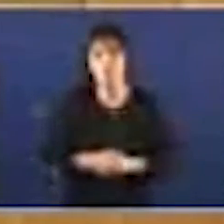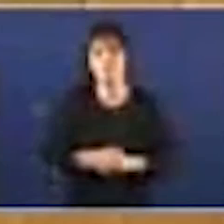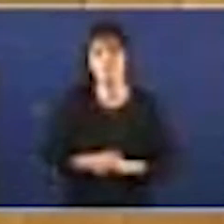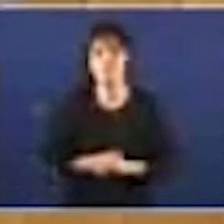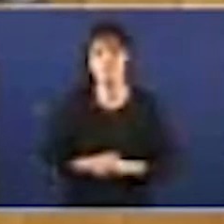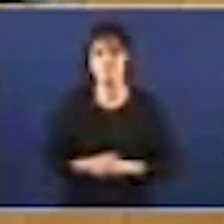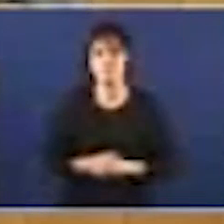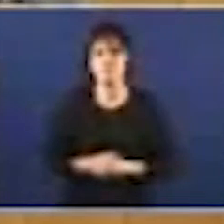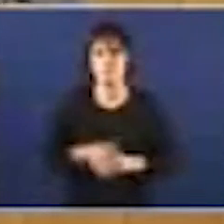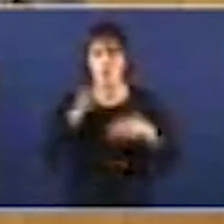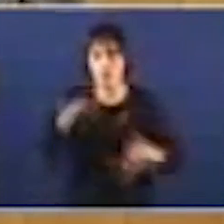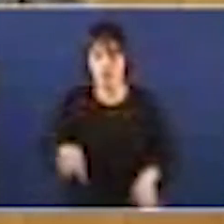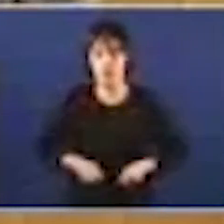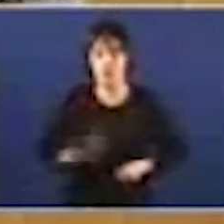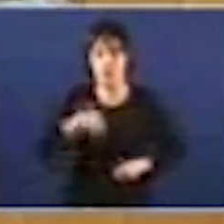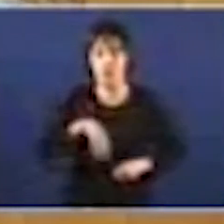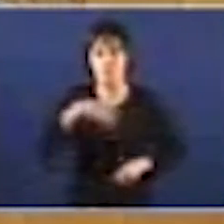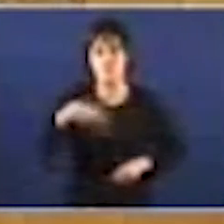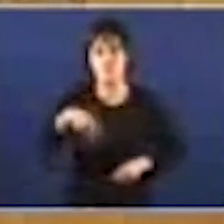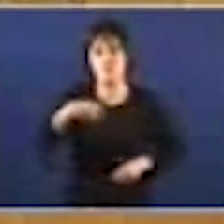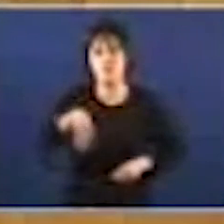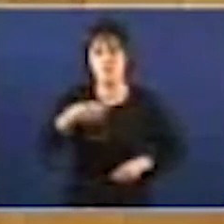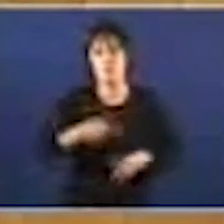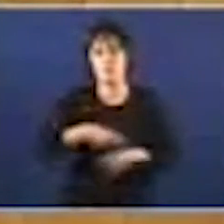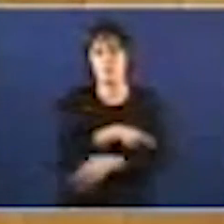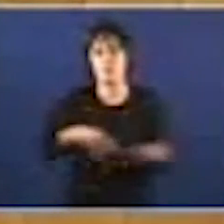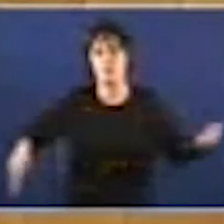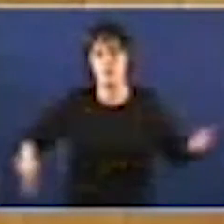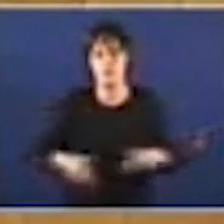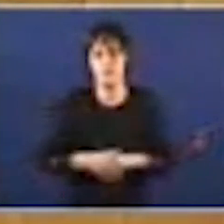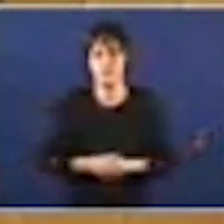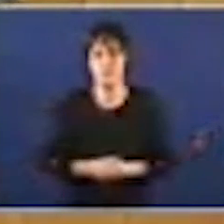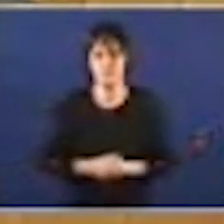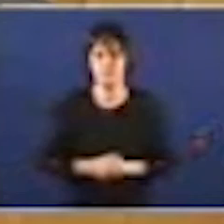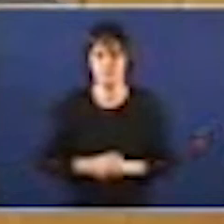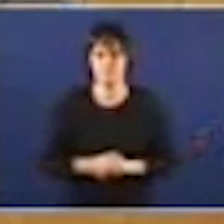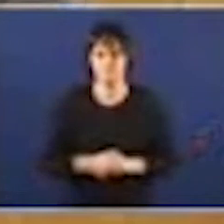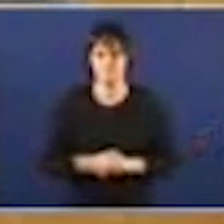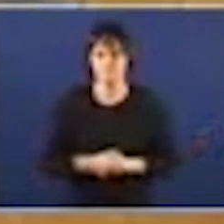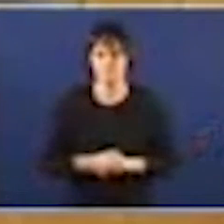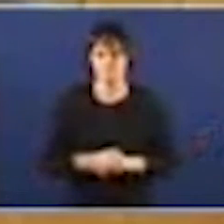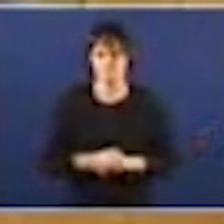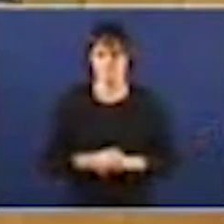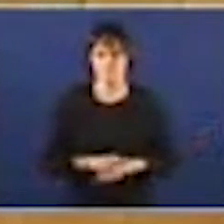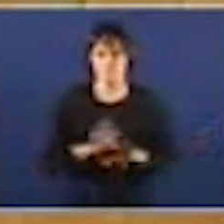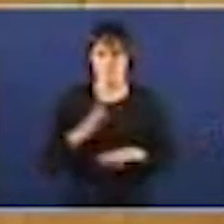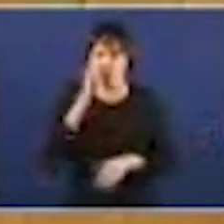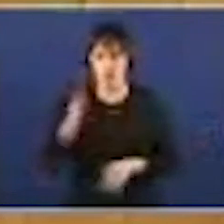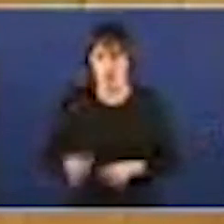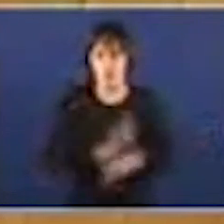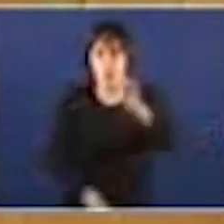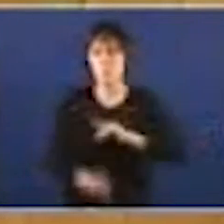presidente electo asunto de galicia la clave del problema radica